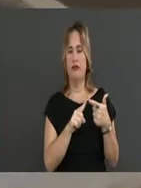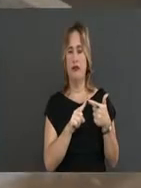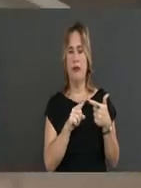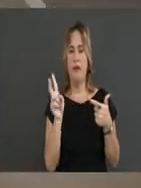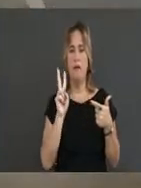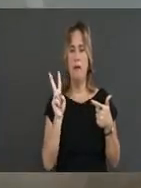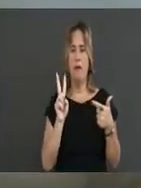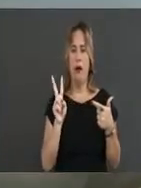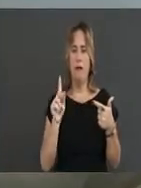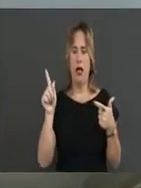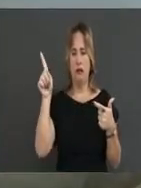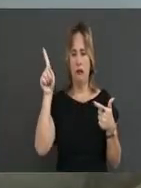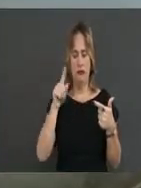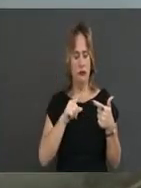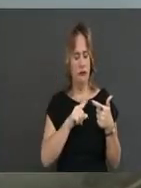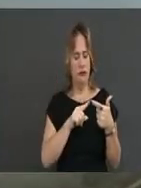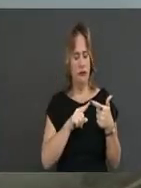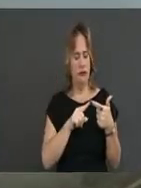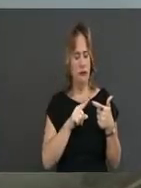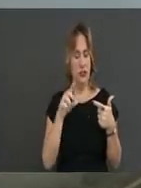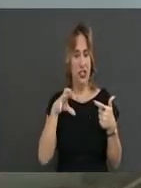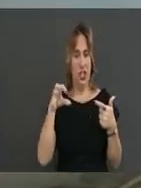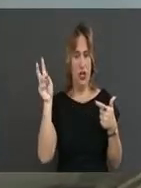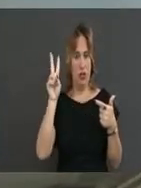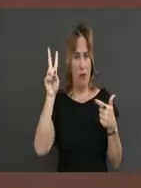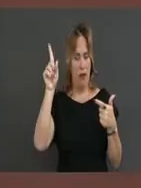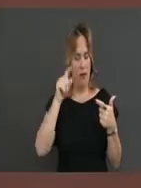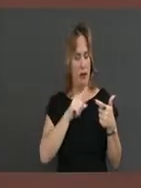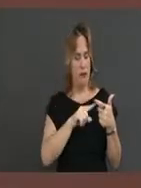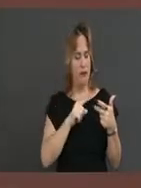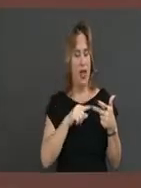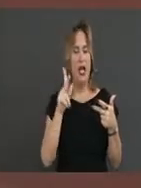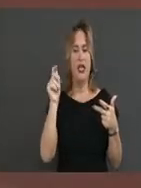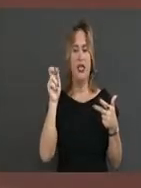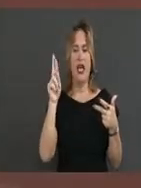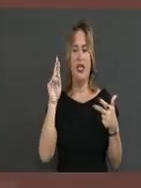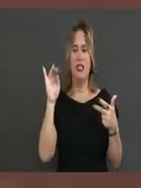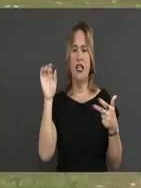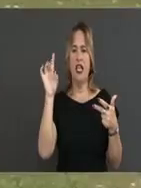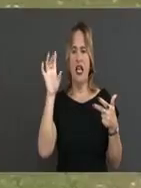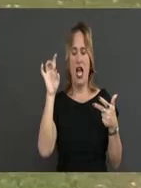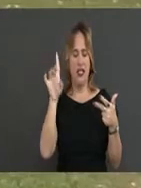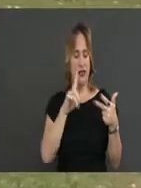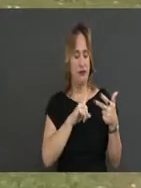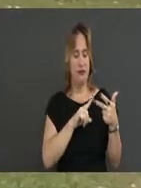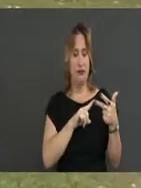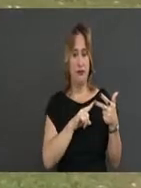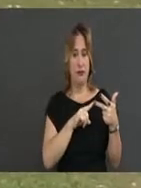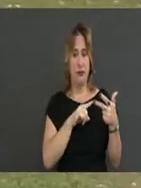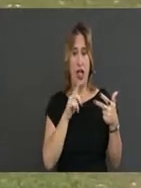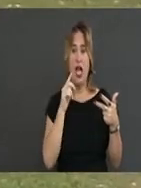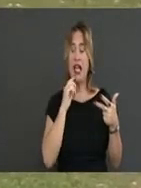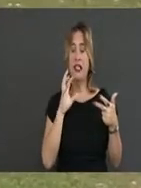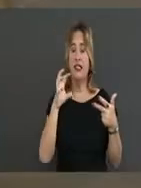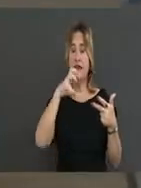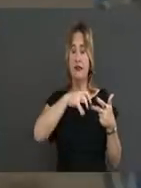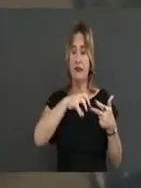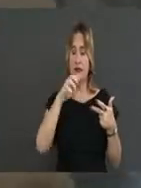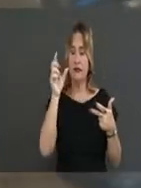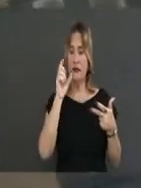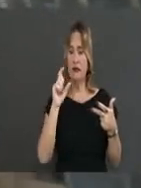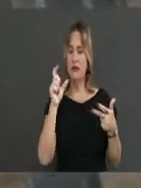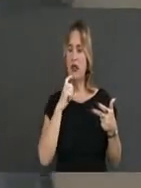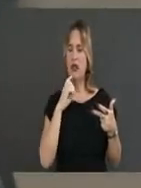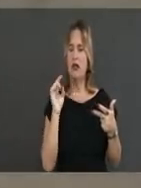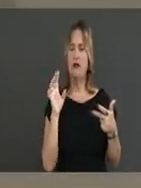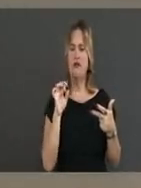Bambán, como ya mencionaba. Tenemos La Queti, en el poblado del Caney, que independientemente, que de forma parcial decimos